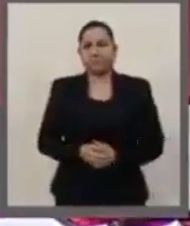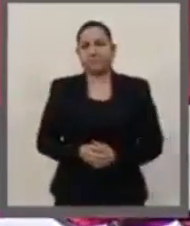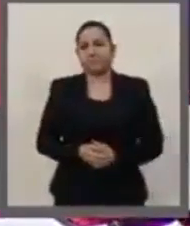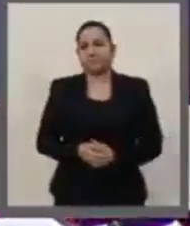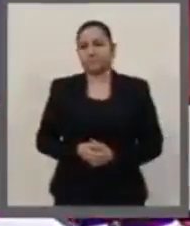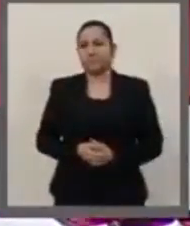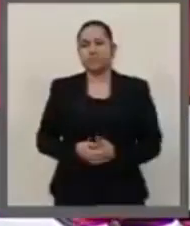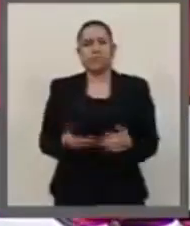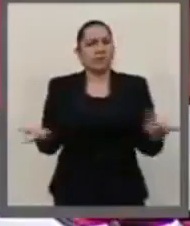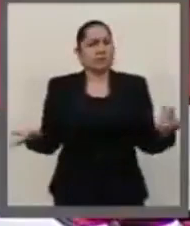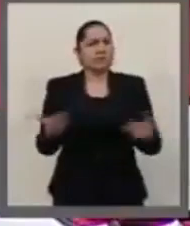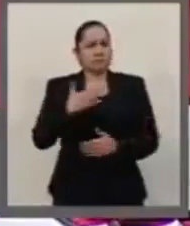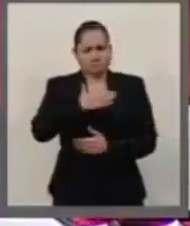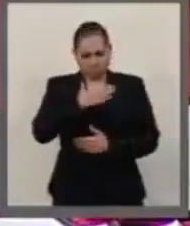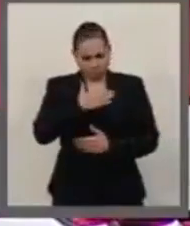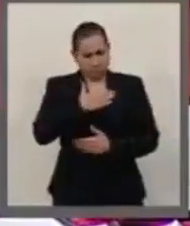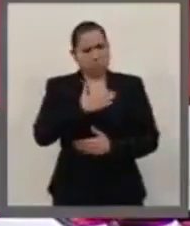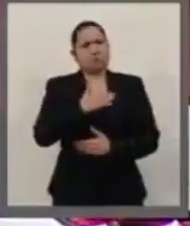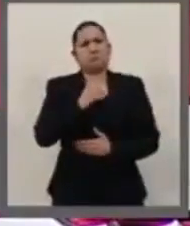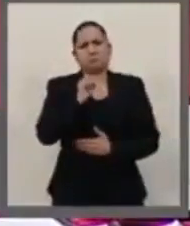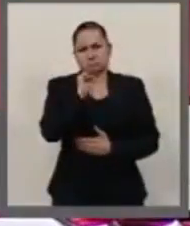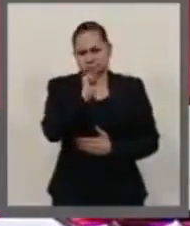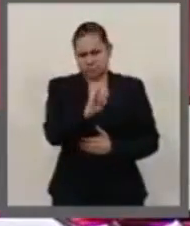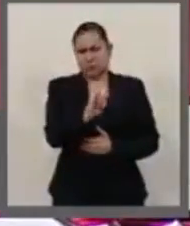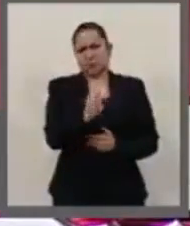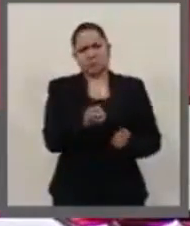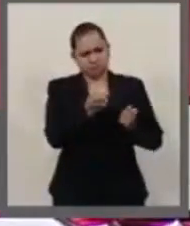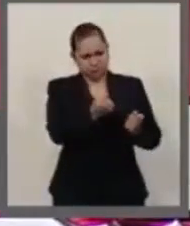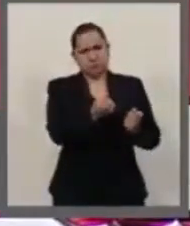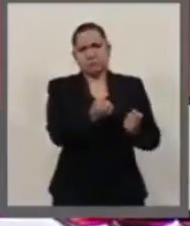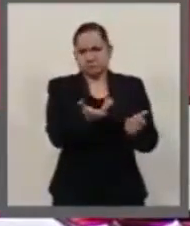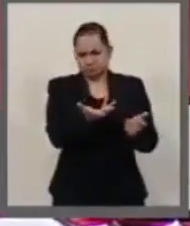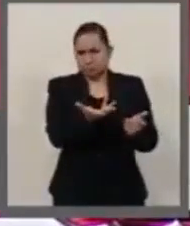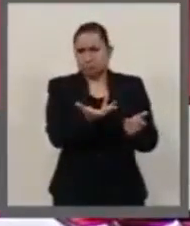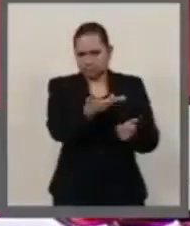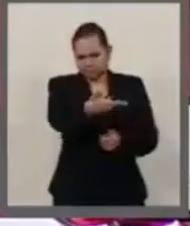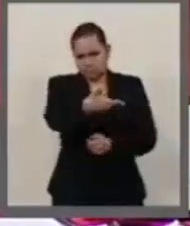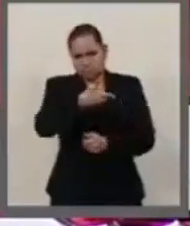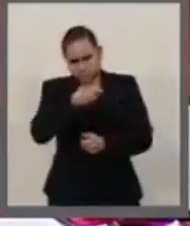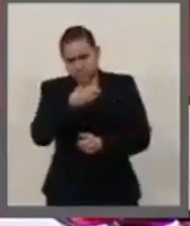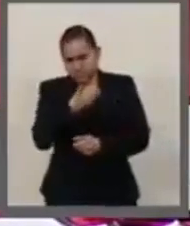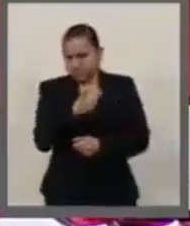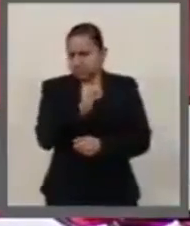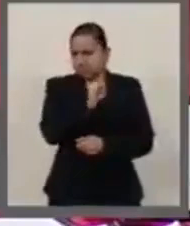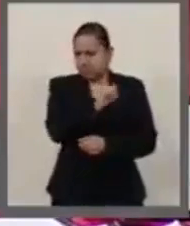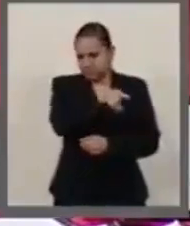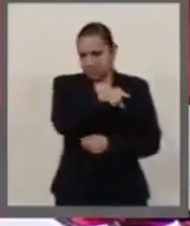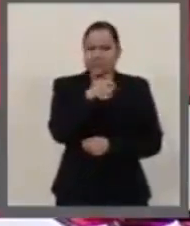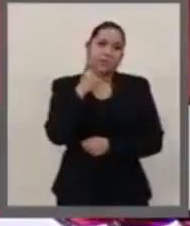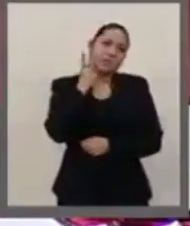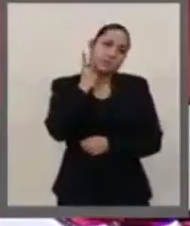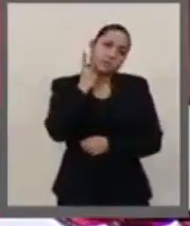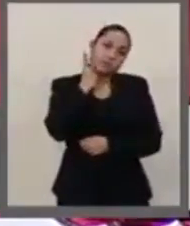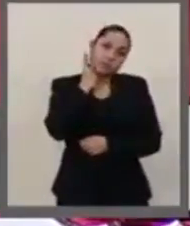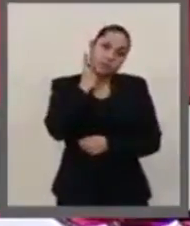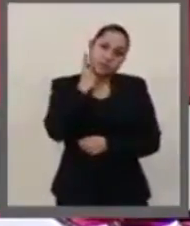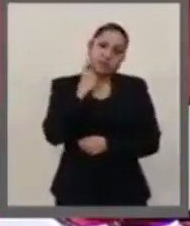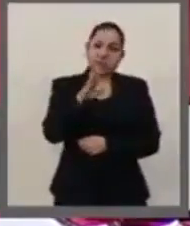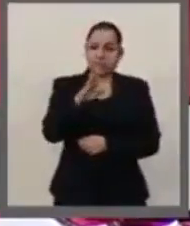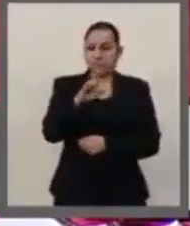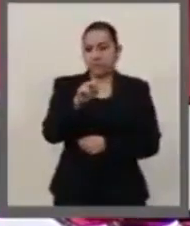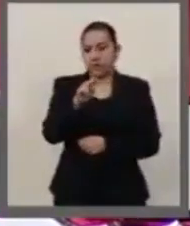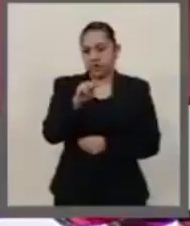Por mi parte, obsequio la petición del diputado Genaro